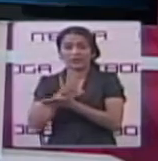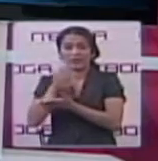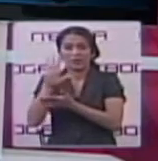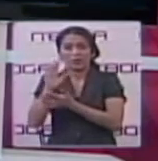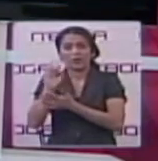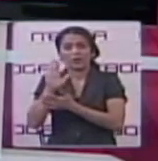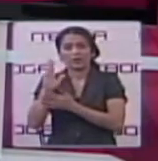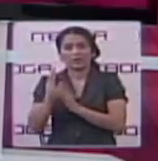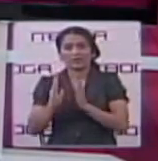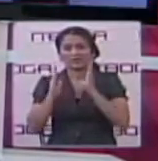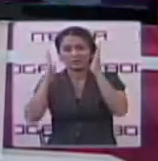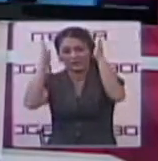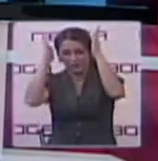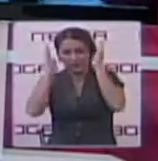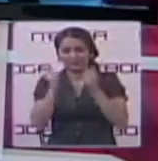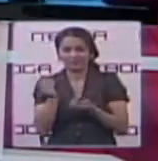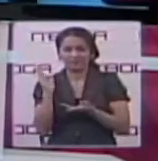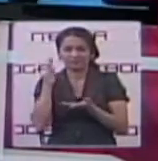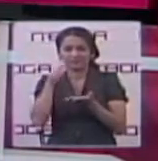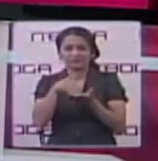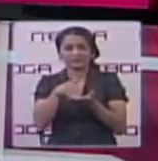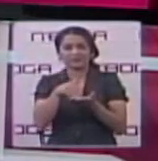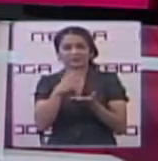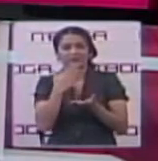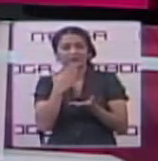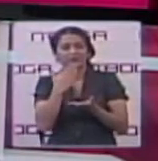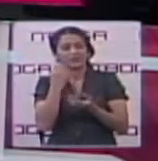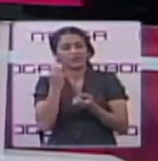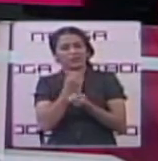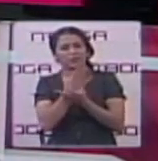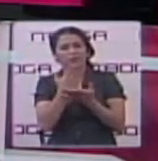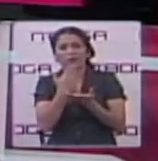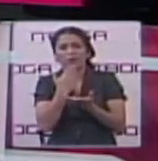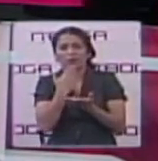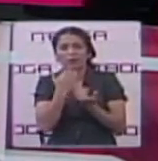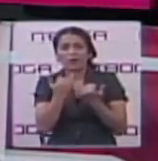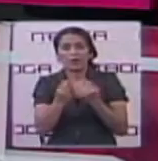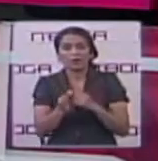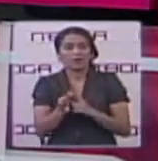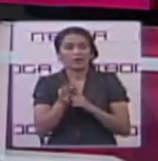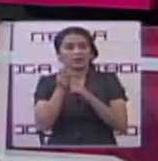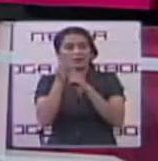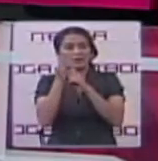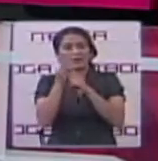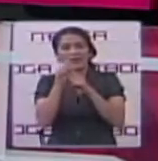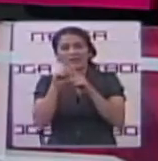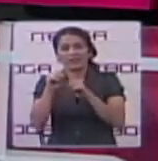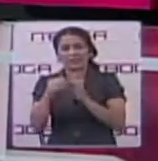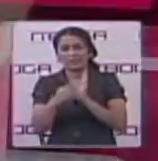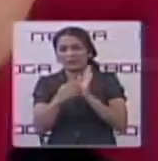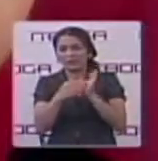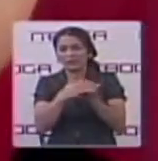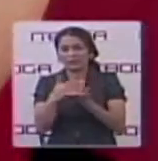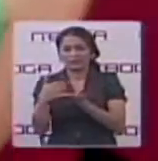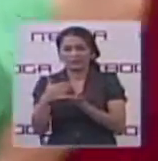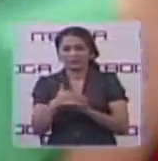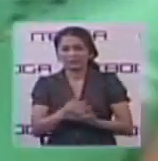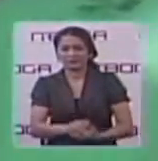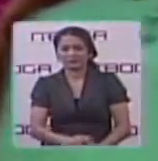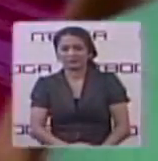conocer las nuevas tendencias de la cocina vanguardista que aportarán al turismo ecuatoriano.